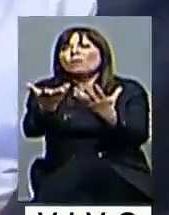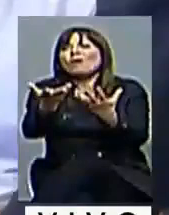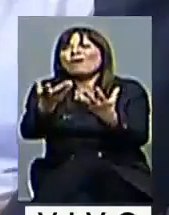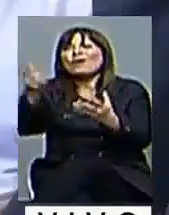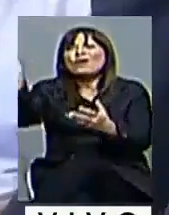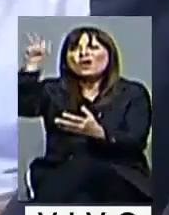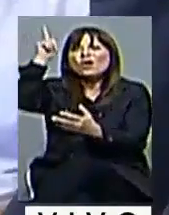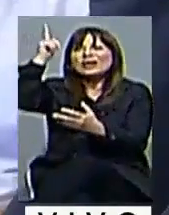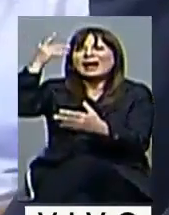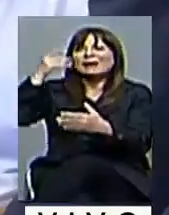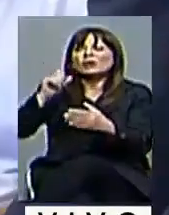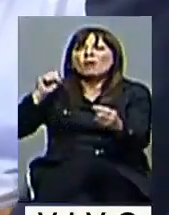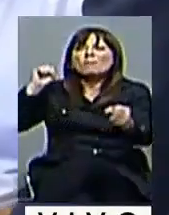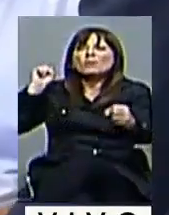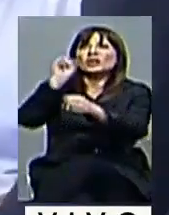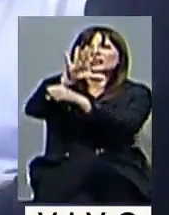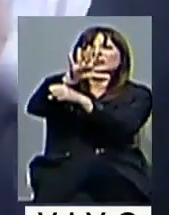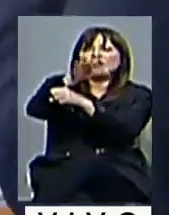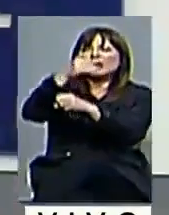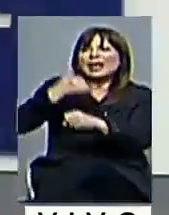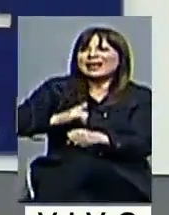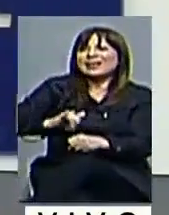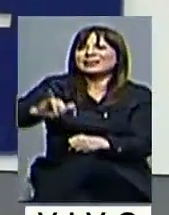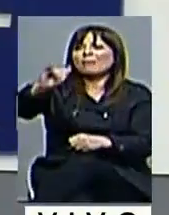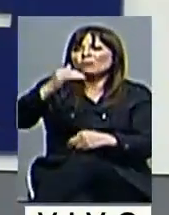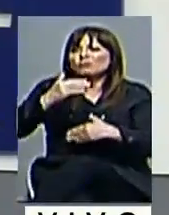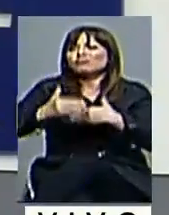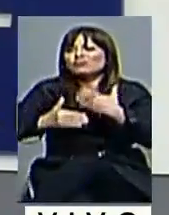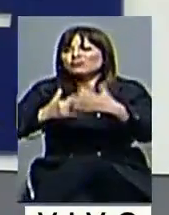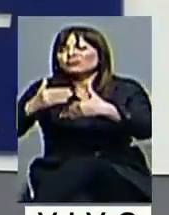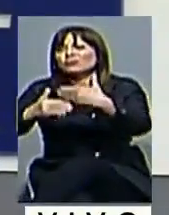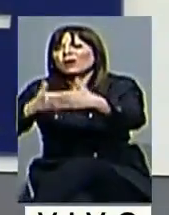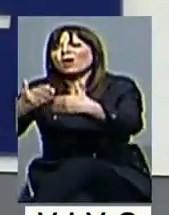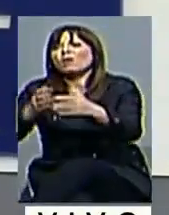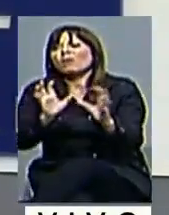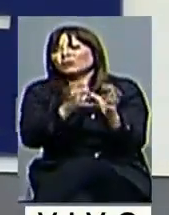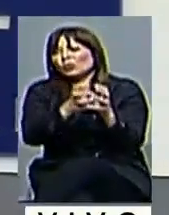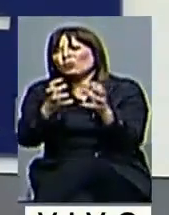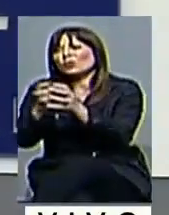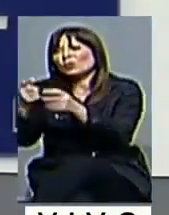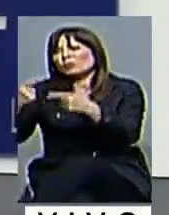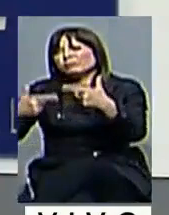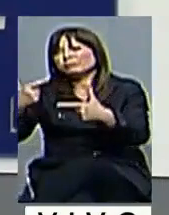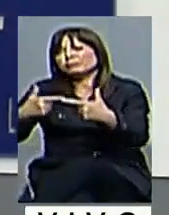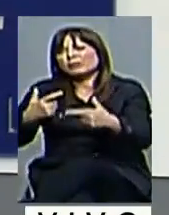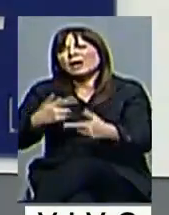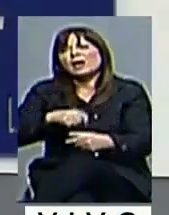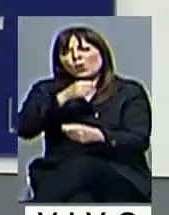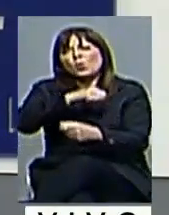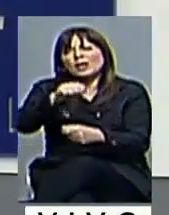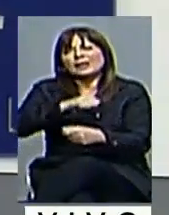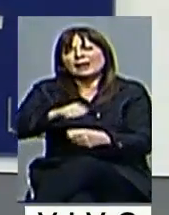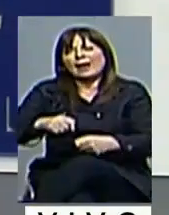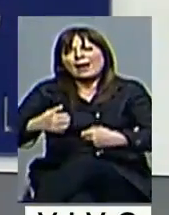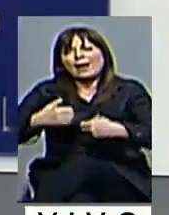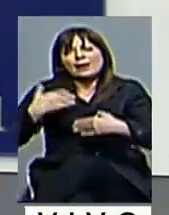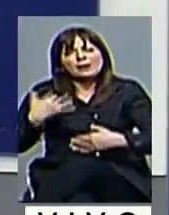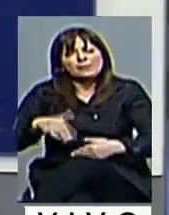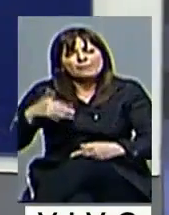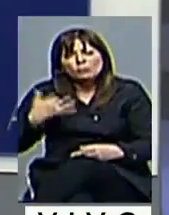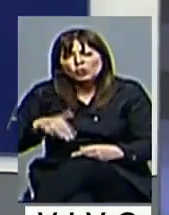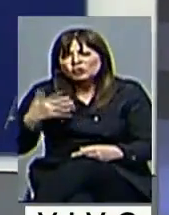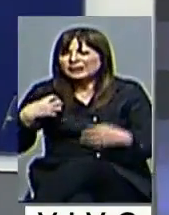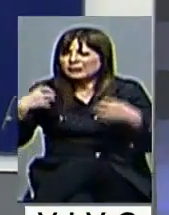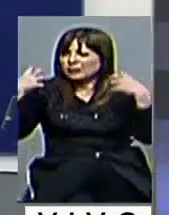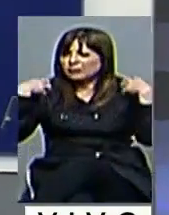proyecta en el tiempo. Y yo creo que esa es tarea de todas las fuerzas políticas que hoy día están en el Parlamento. O sea, sacar esto, llevar esto a la institucionalidad